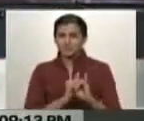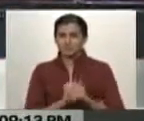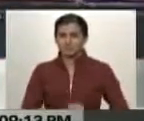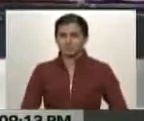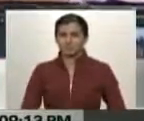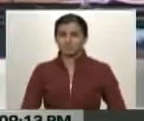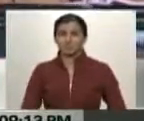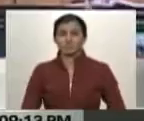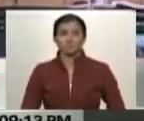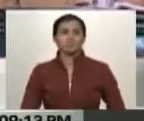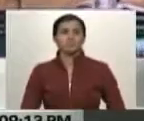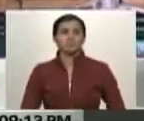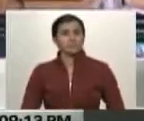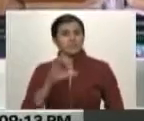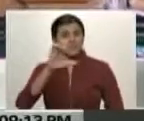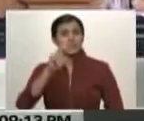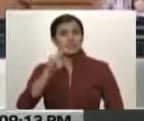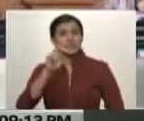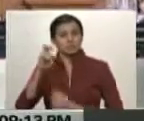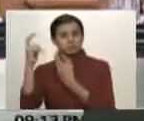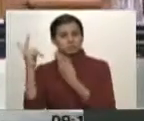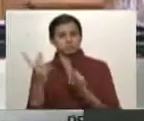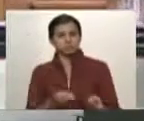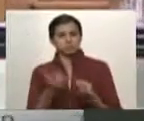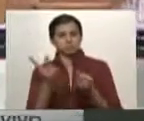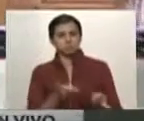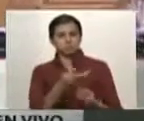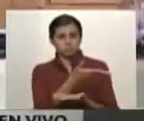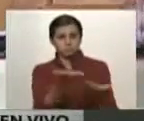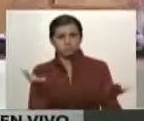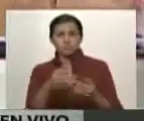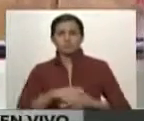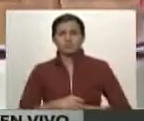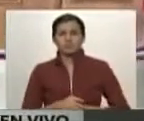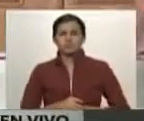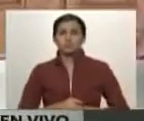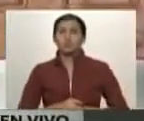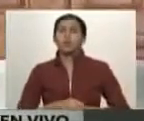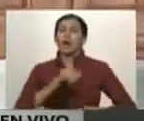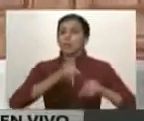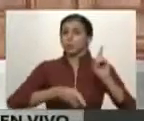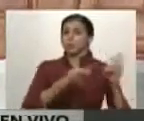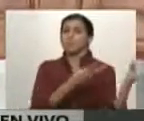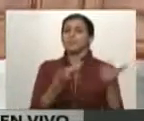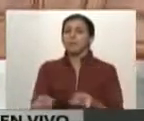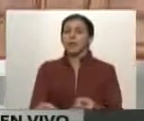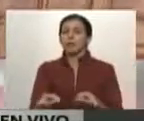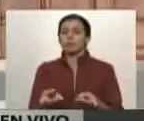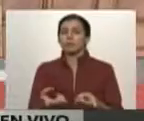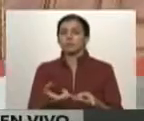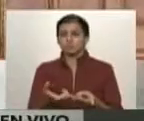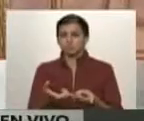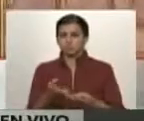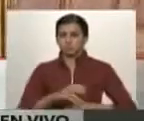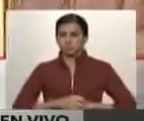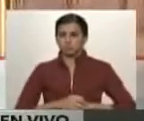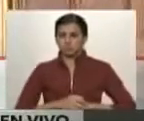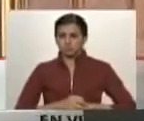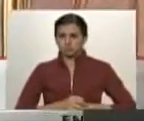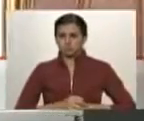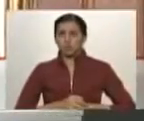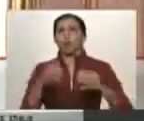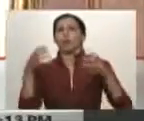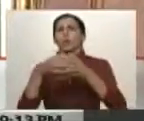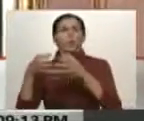electorales invitado tanto por el consejo nacional electoral como por los